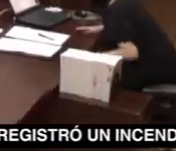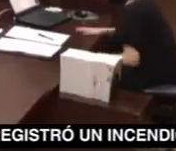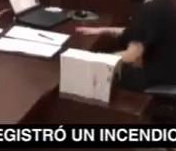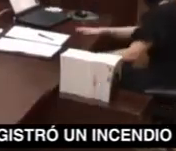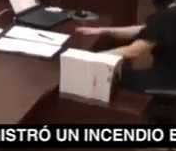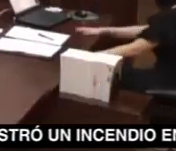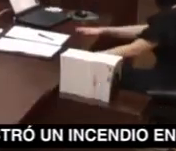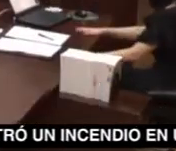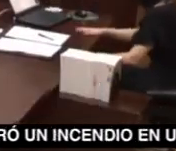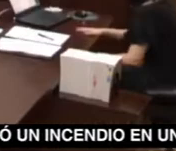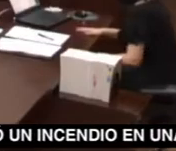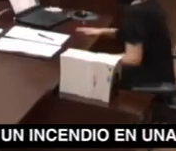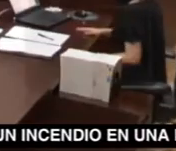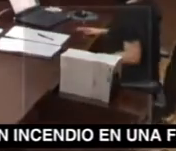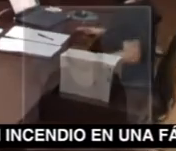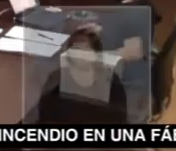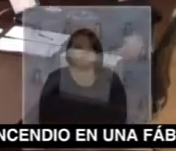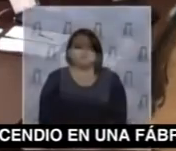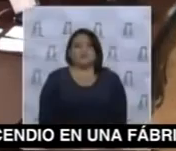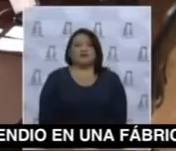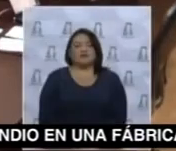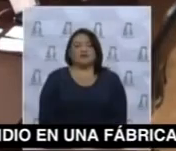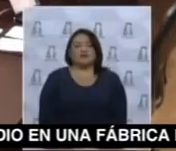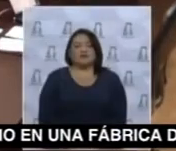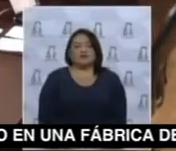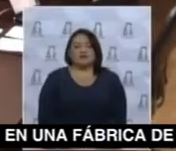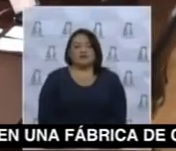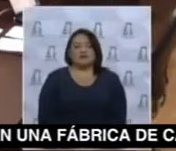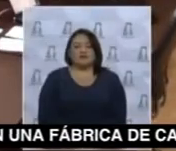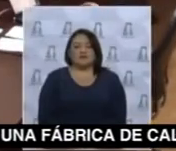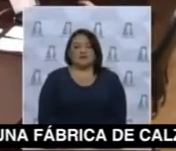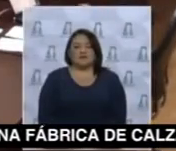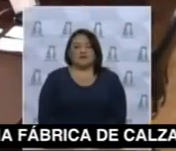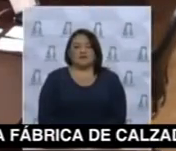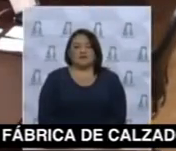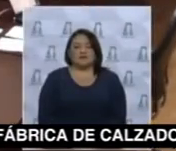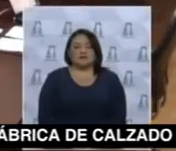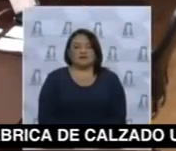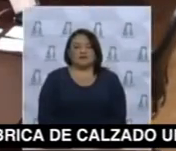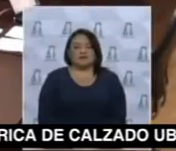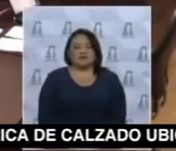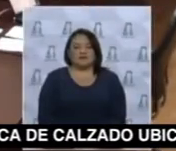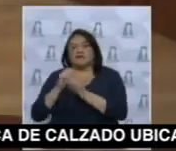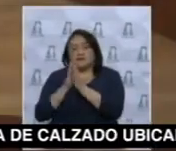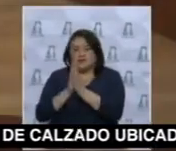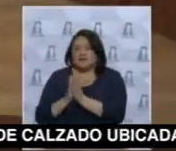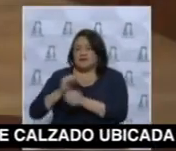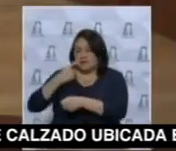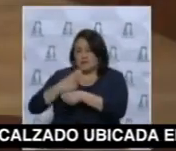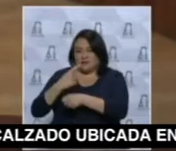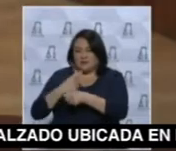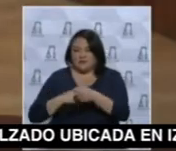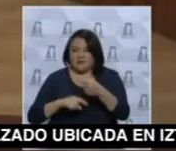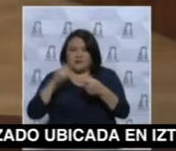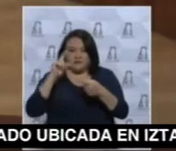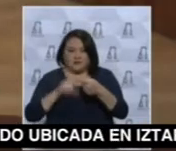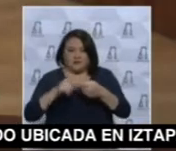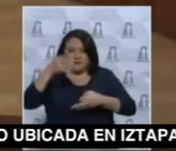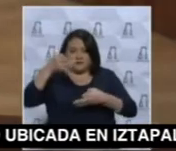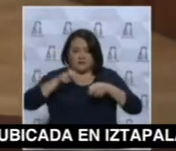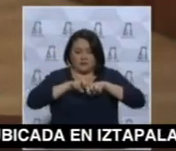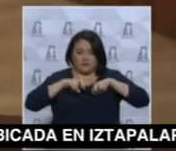magistrados aprobaron el dictamen relativo al cómputo de la elección presidencial del pasado 1 de julio, y fue Yanín